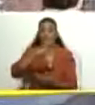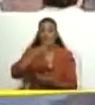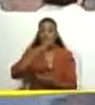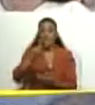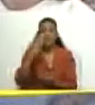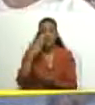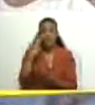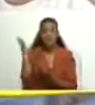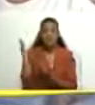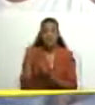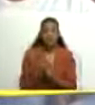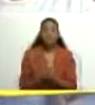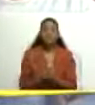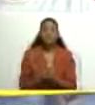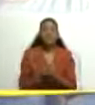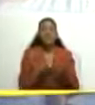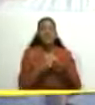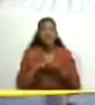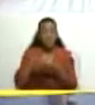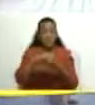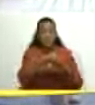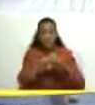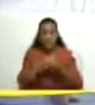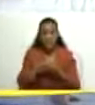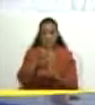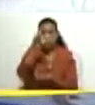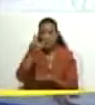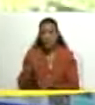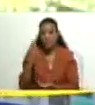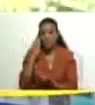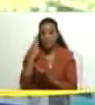Delgado Betancur, de Trujillo, para el mundo.